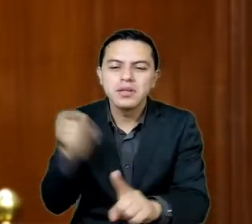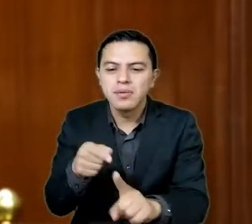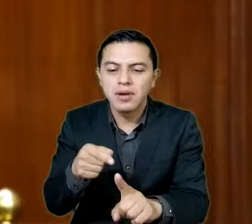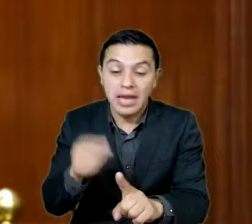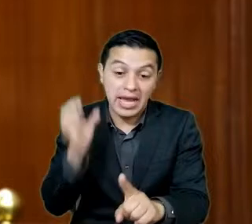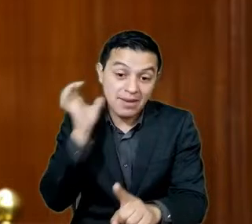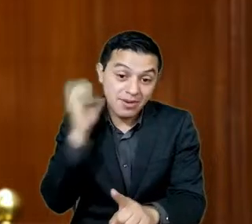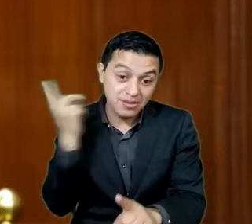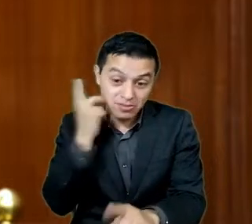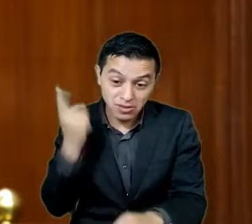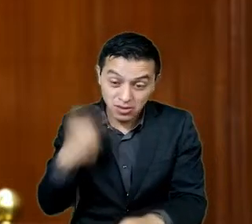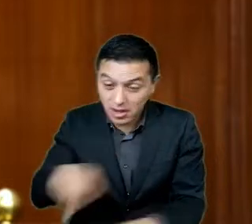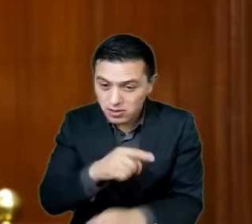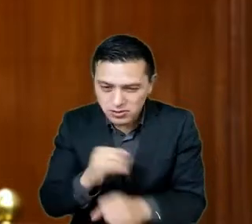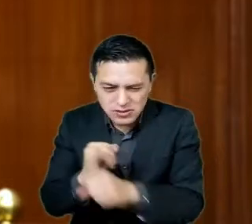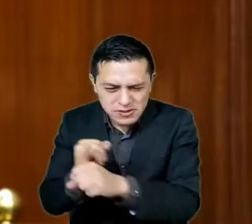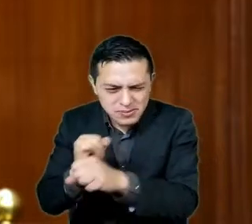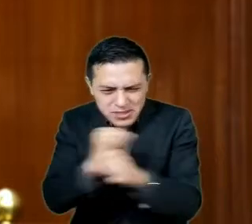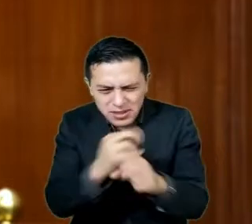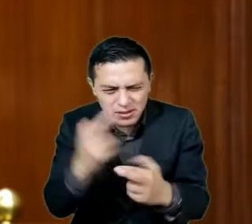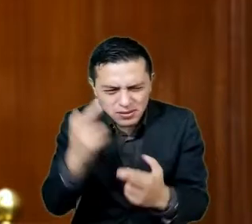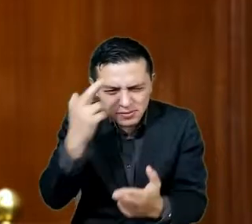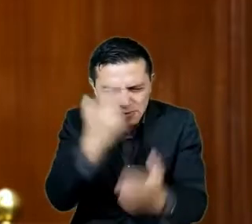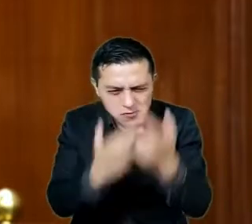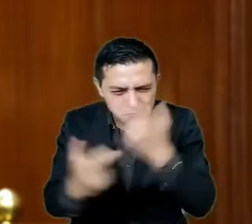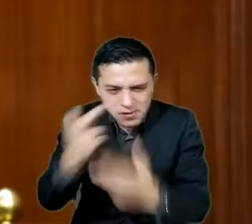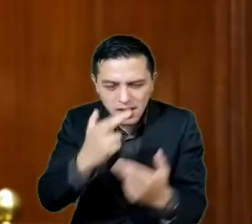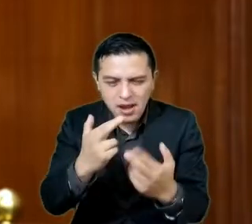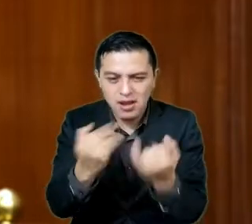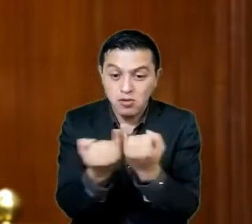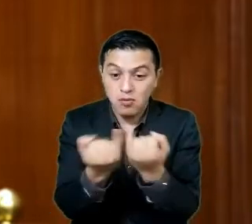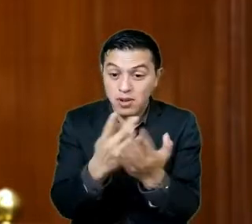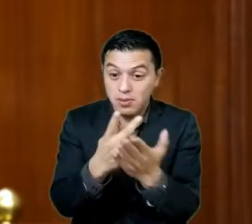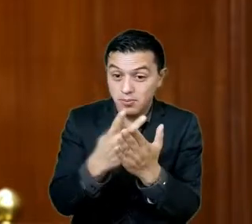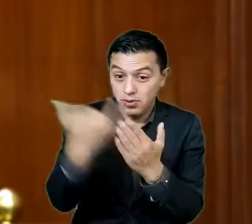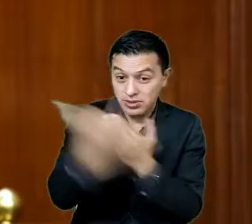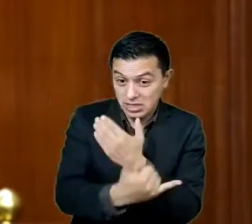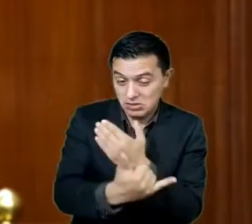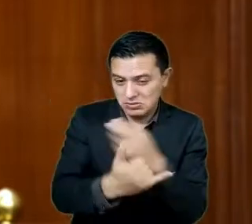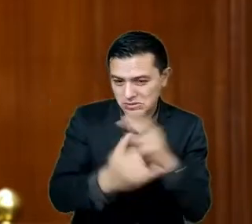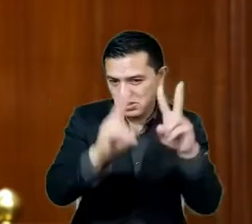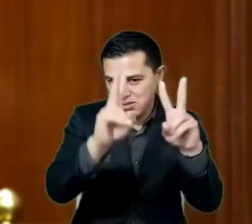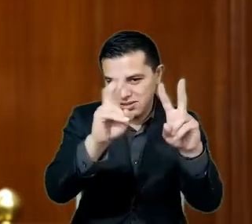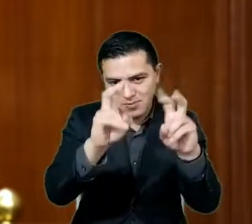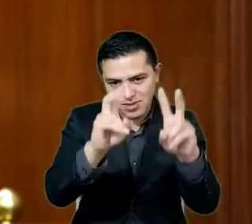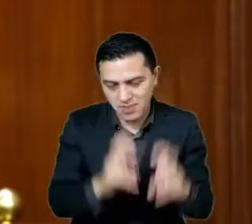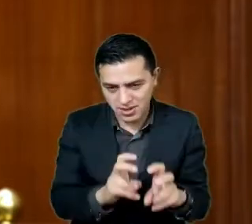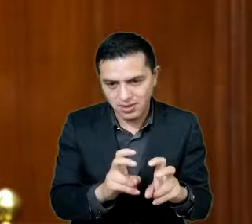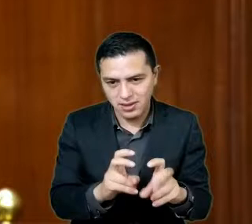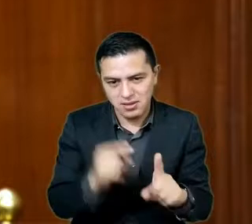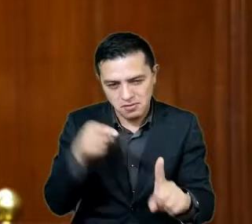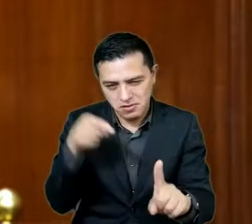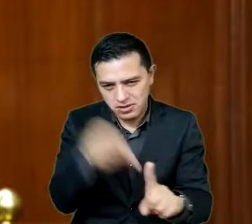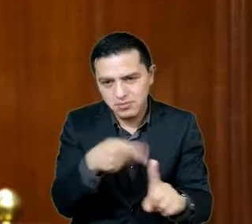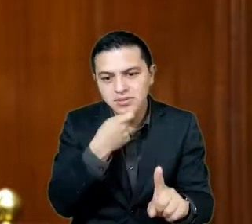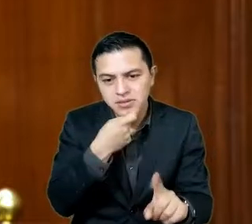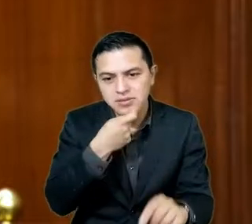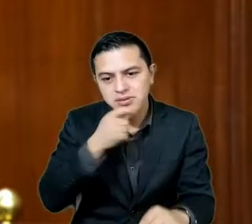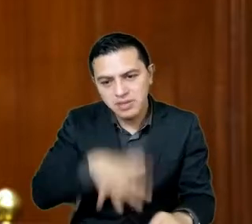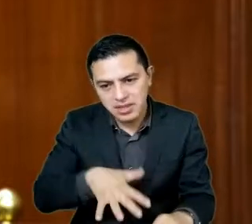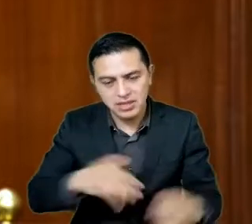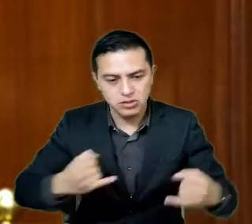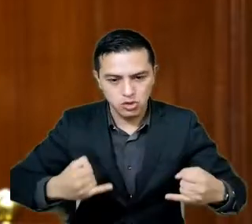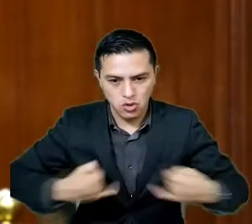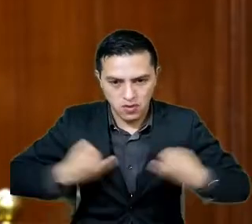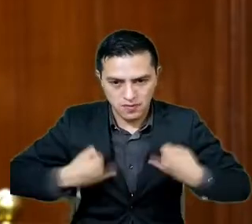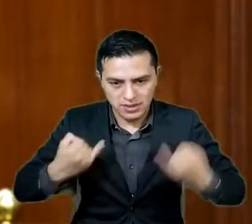análisis especializado de las iniciativas o decretos que sean turnadas por temas relacionados especialmente con niñas, niños, adolescentes y la